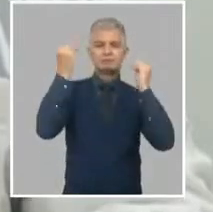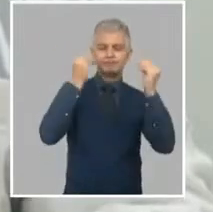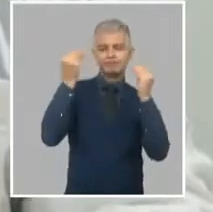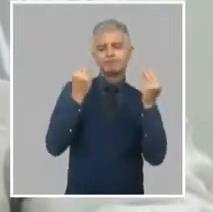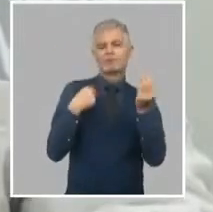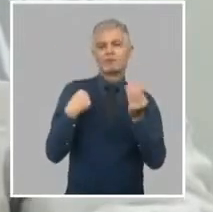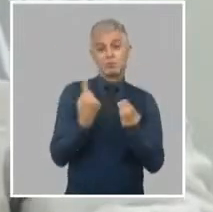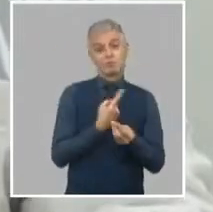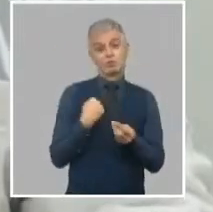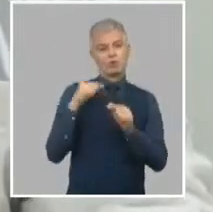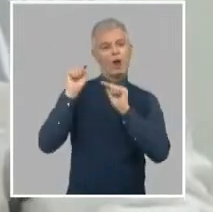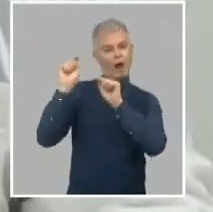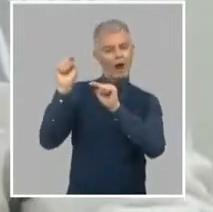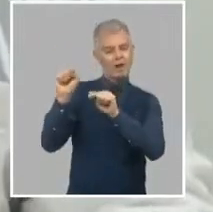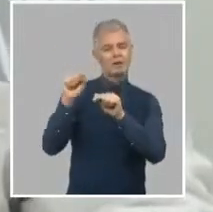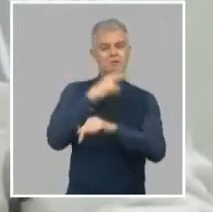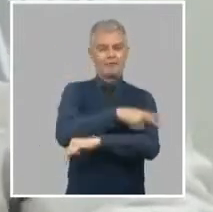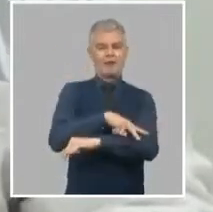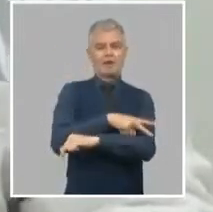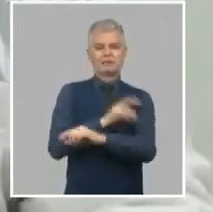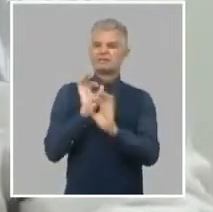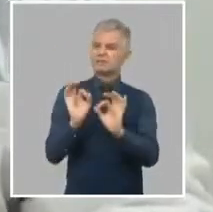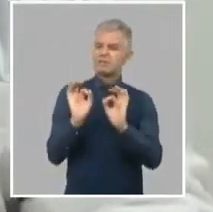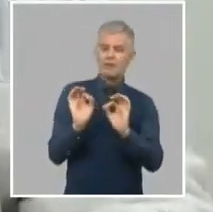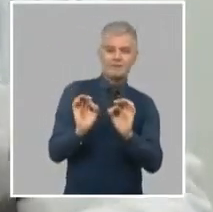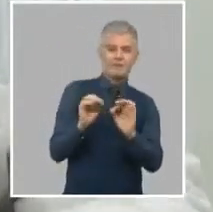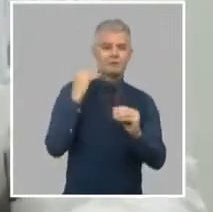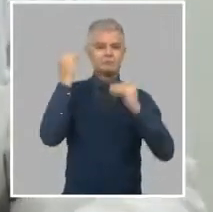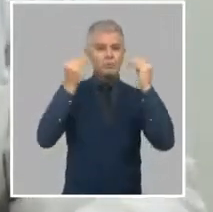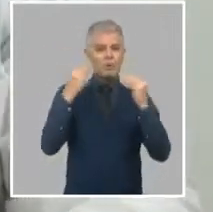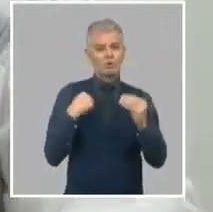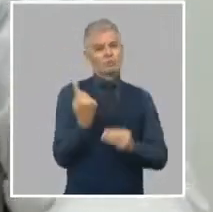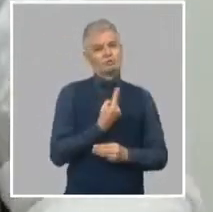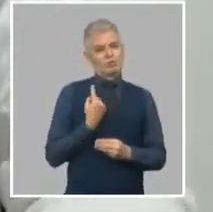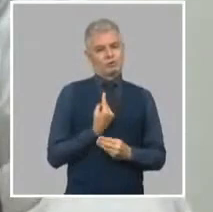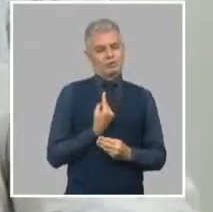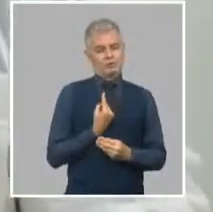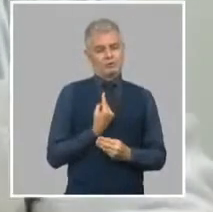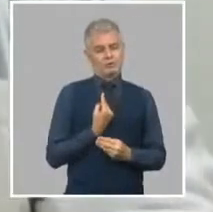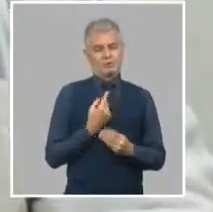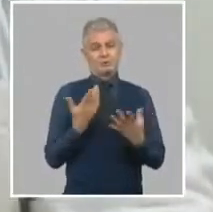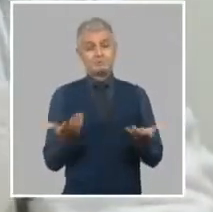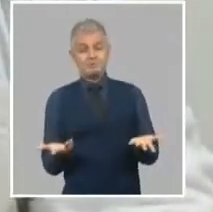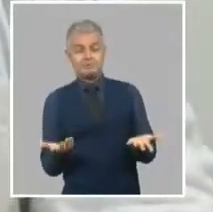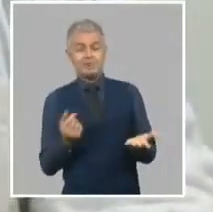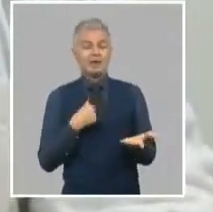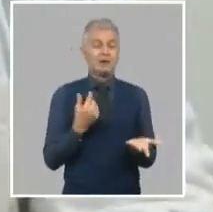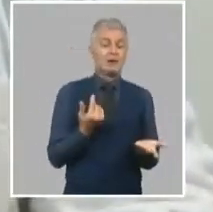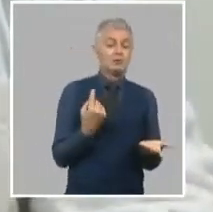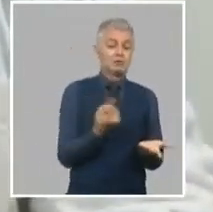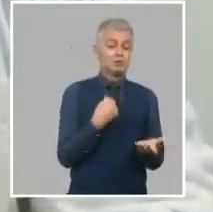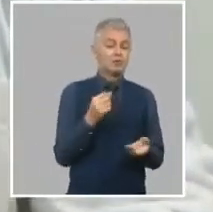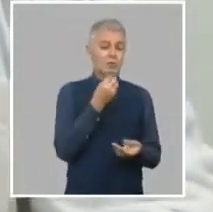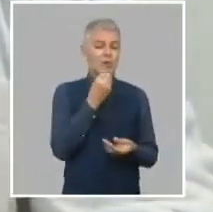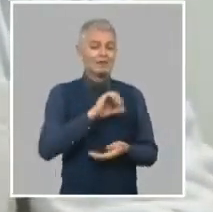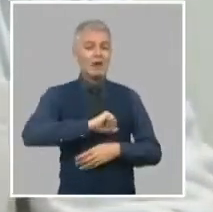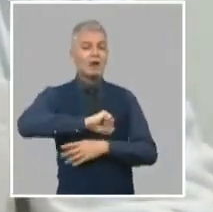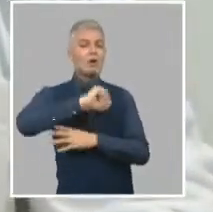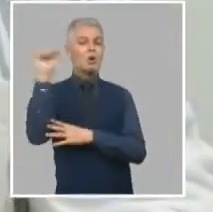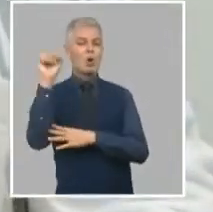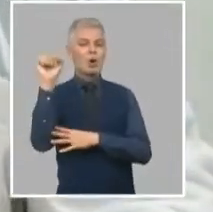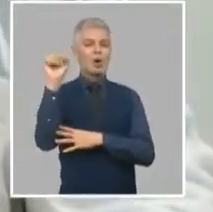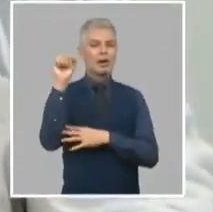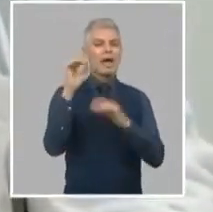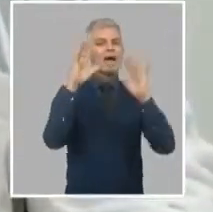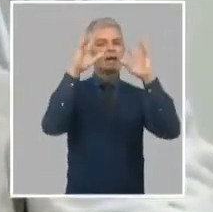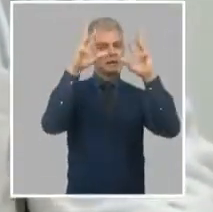todas las personas que nos seguían permanentemente en función de lograr un